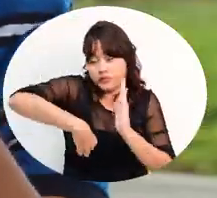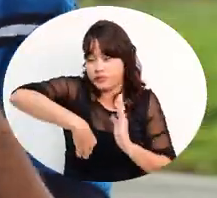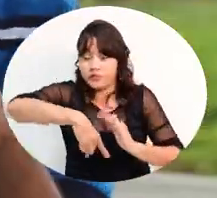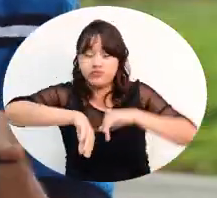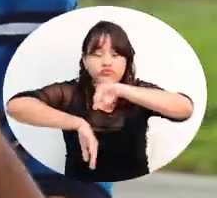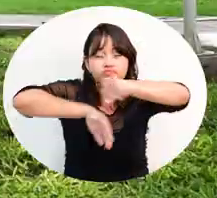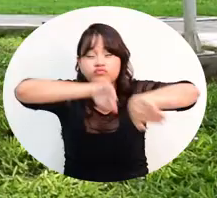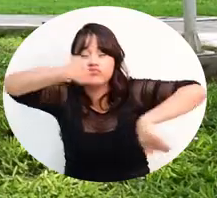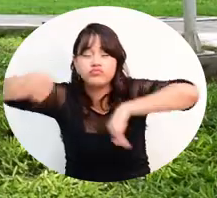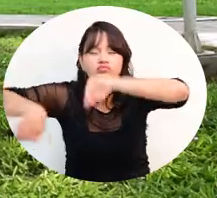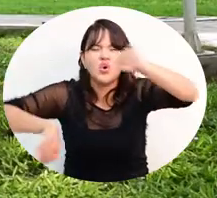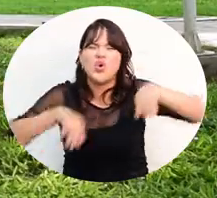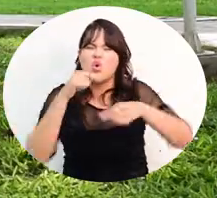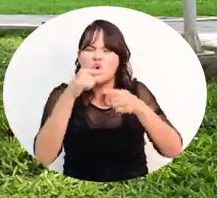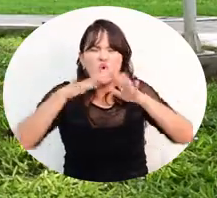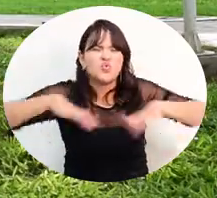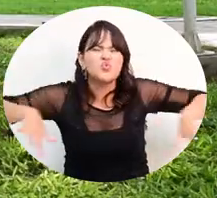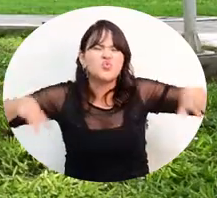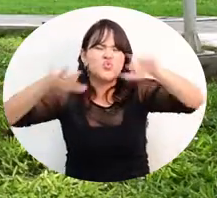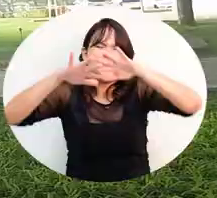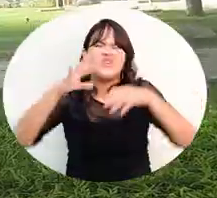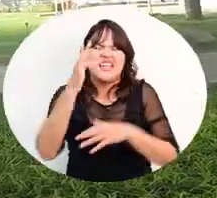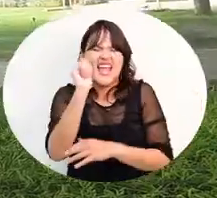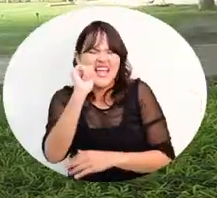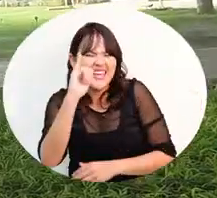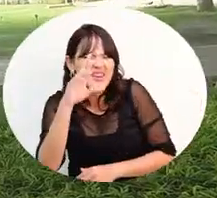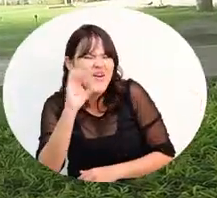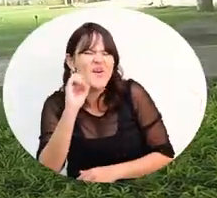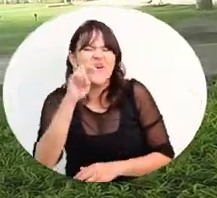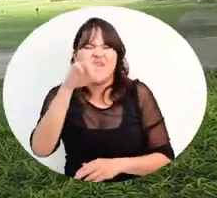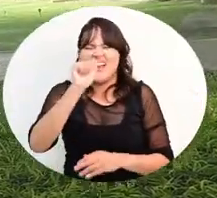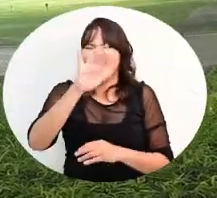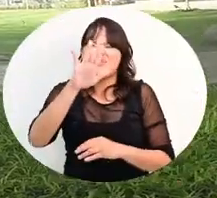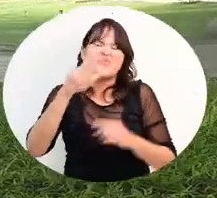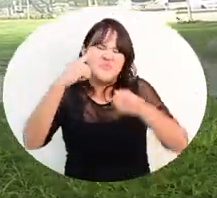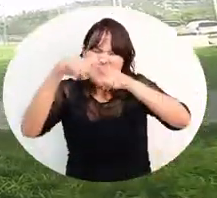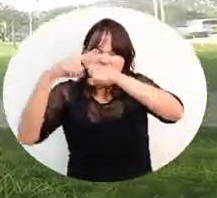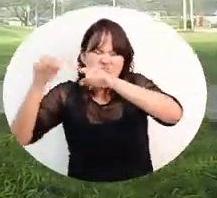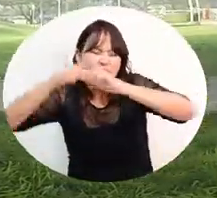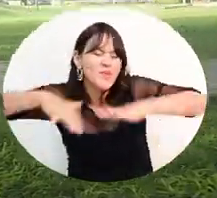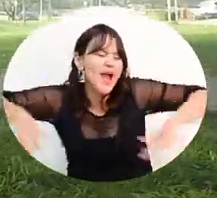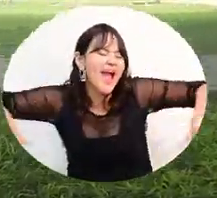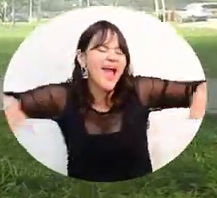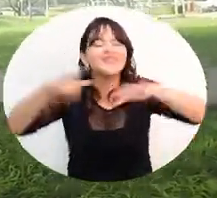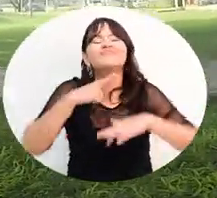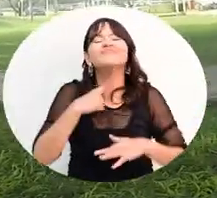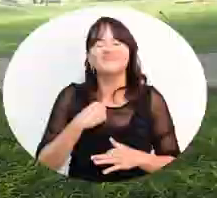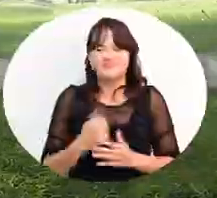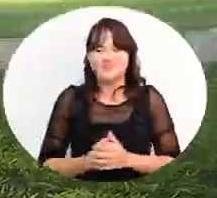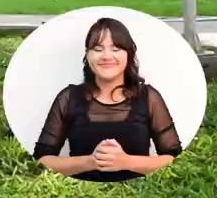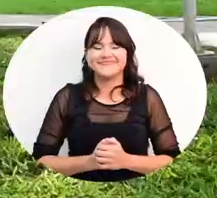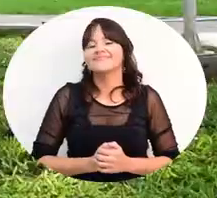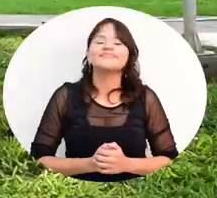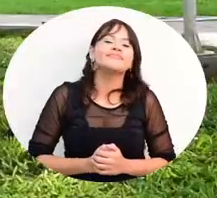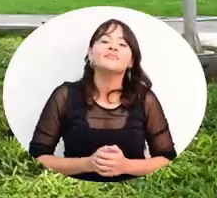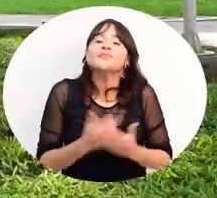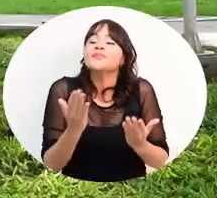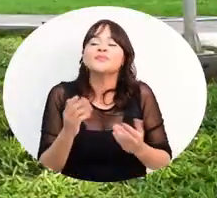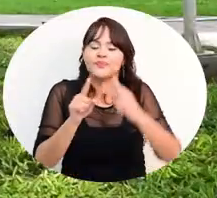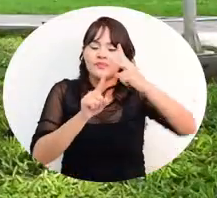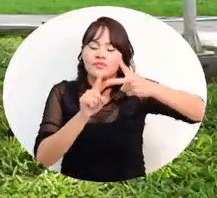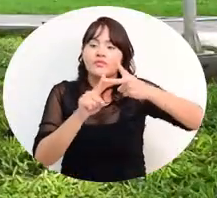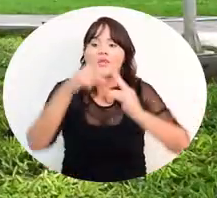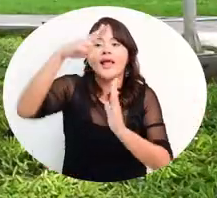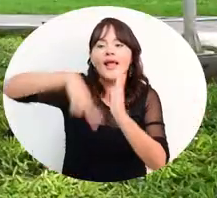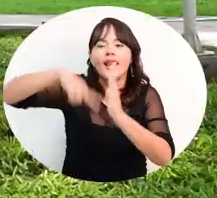me gusta más es Playa Cristal en Neguange y en el Parque Tayrona, espectacular hacer eso. Son lo máximo en playas. Ahora, en leer,